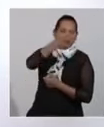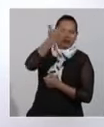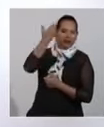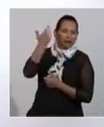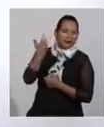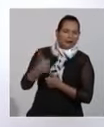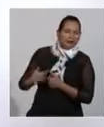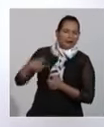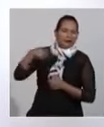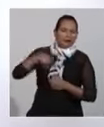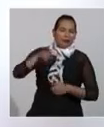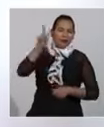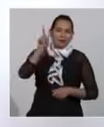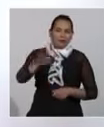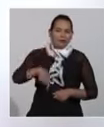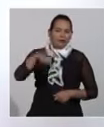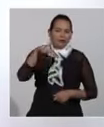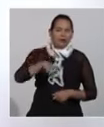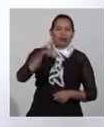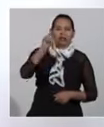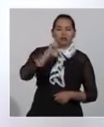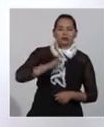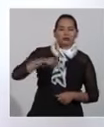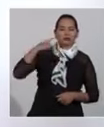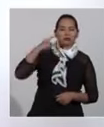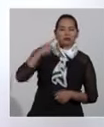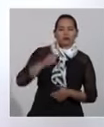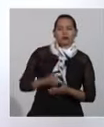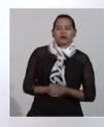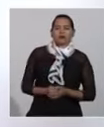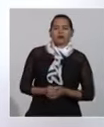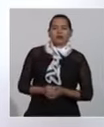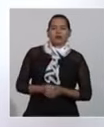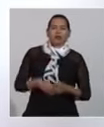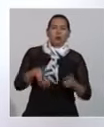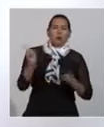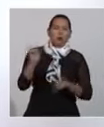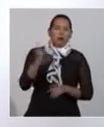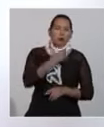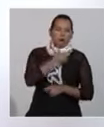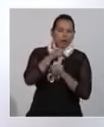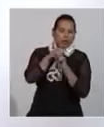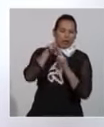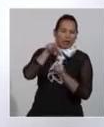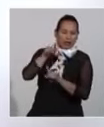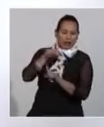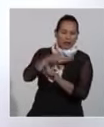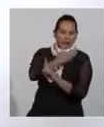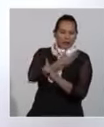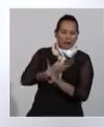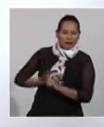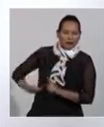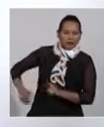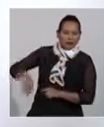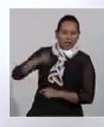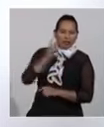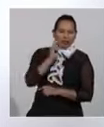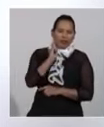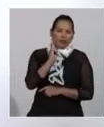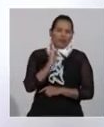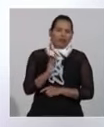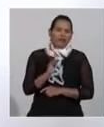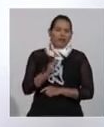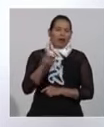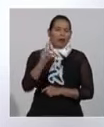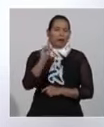de las mujeres poblanas. Como presidente del DIF, creo que poco hizo por las víctimas de los feminicidios, de